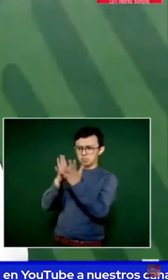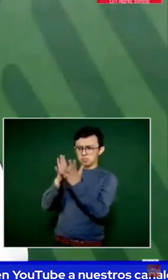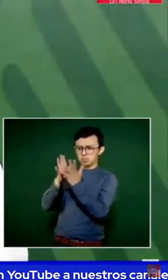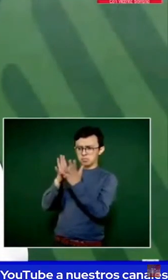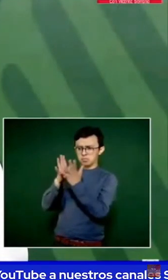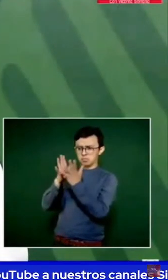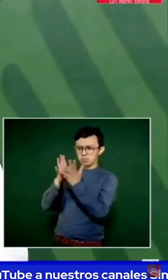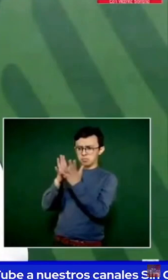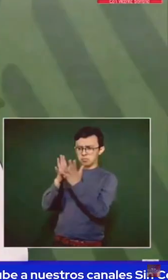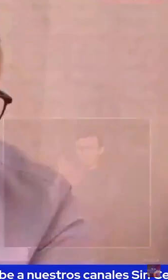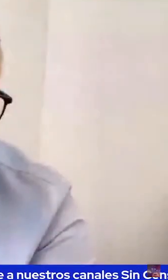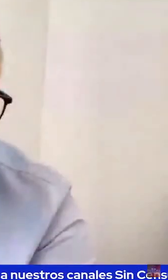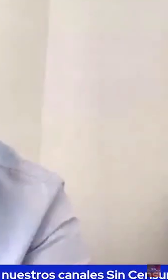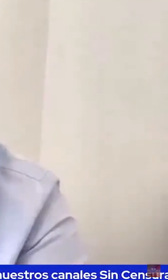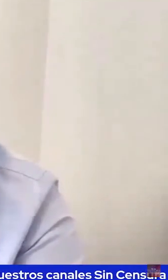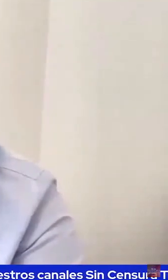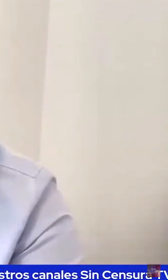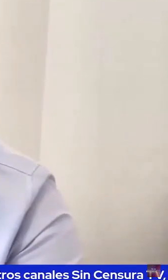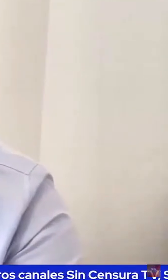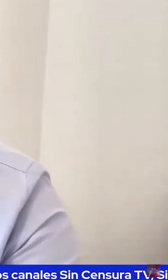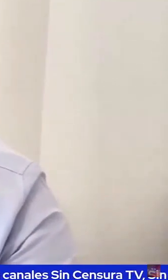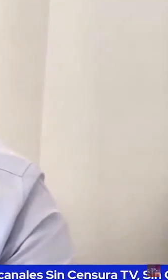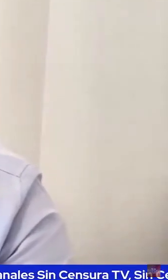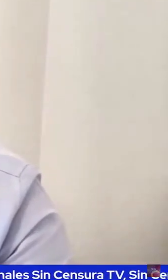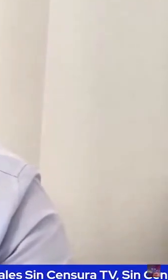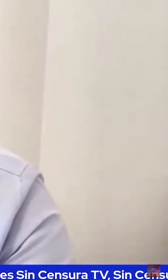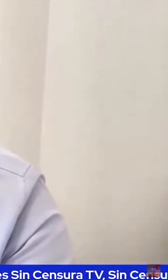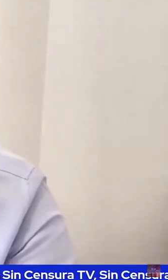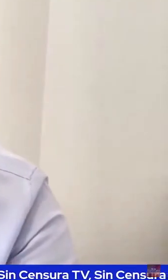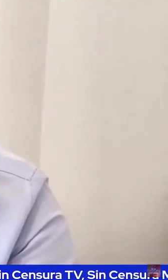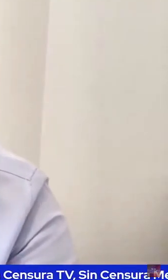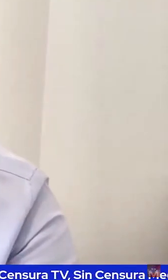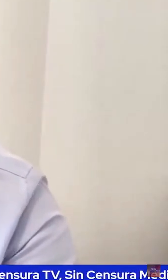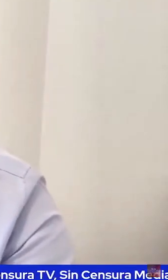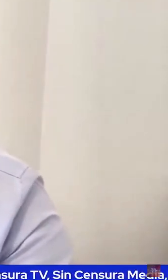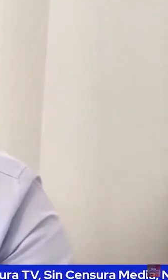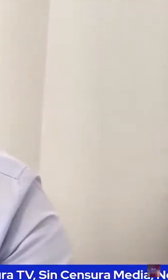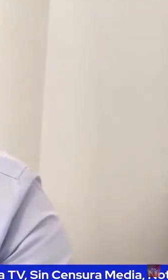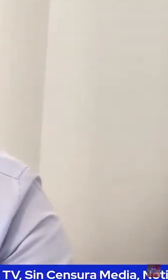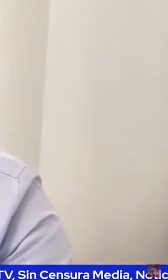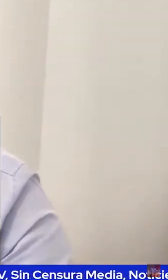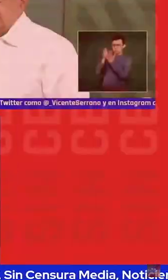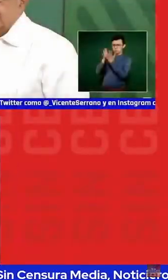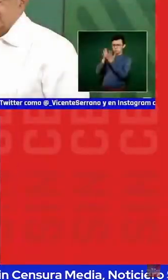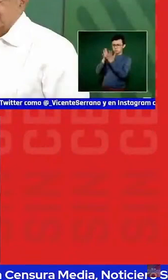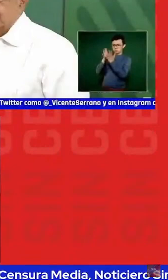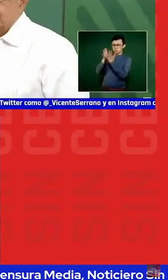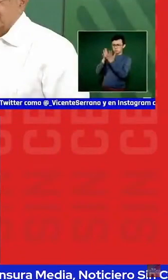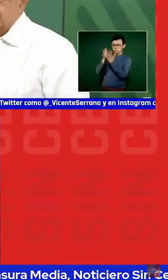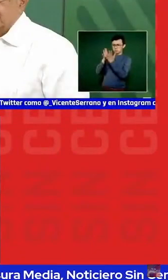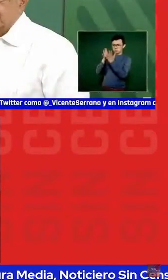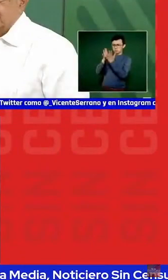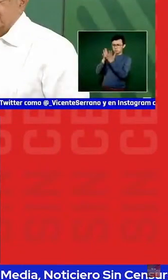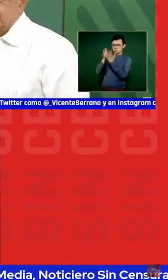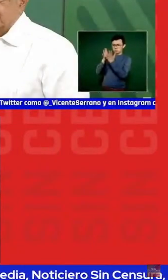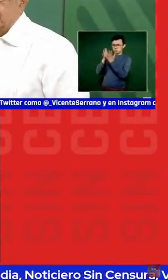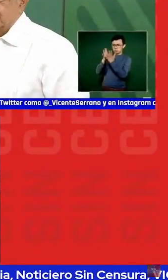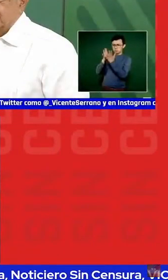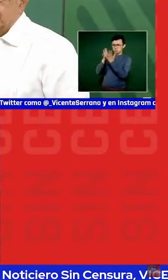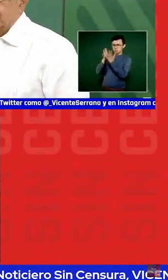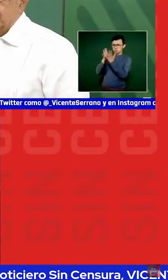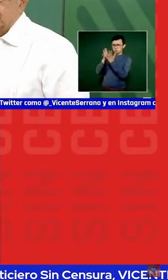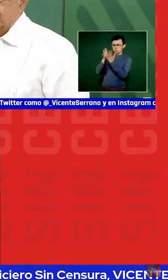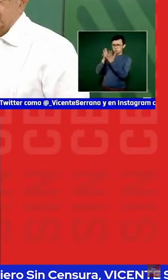mata, mi querida Alina Duarte, pero bueno, así el presidente pone a Claudio X como el patrón